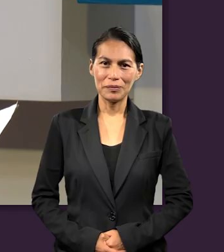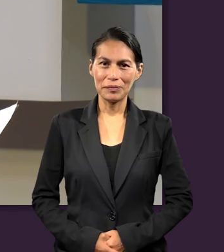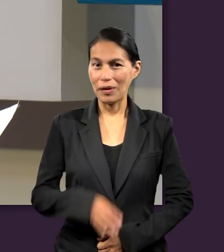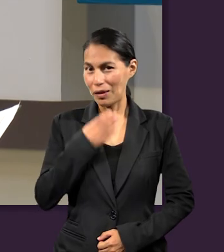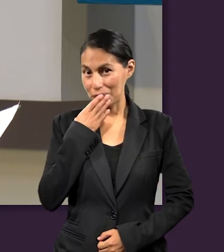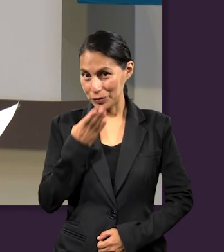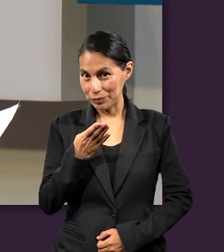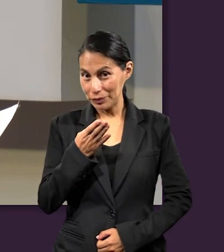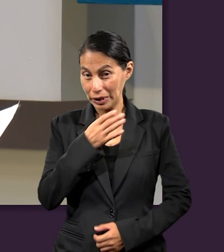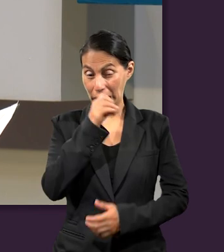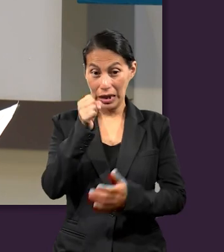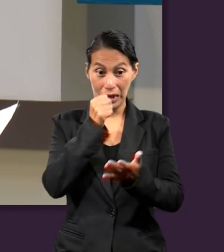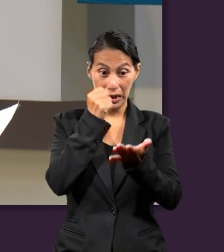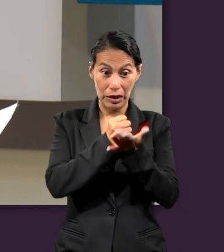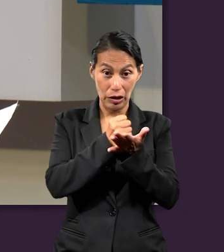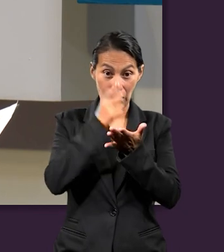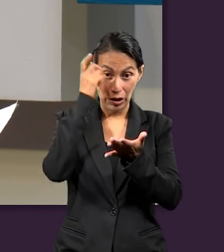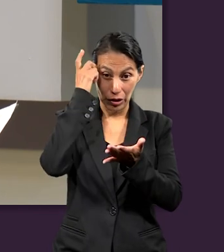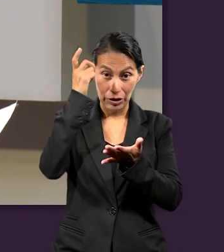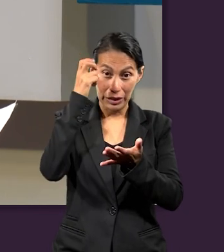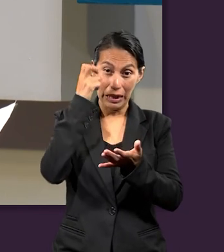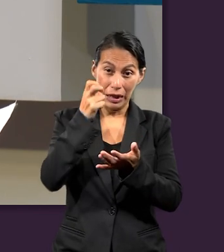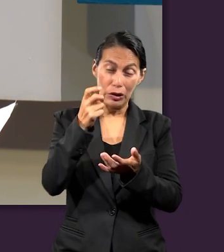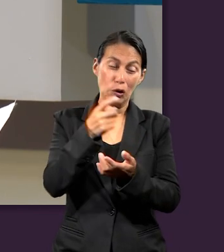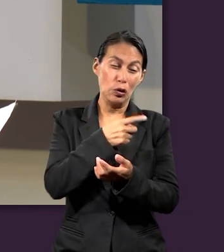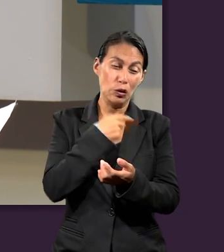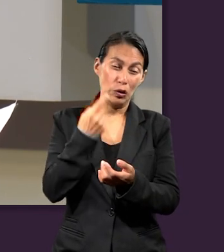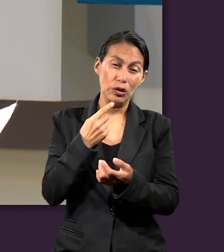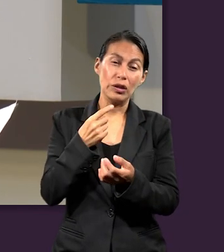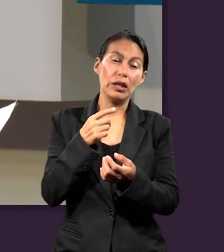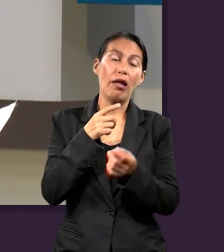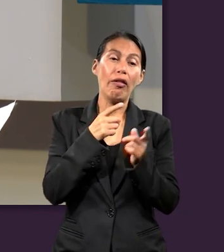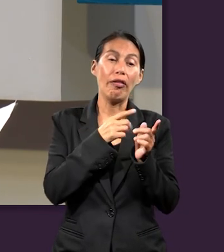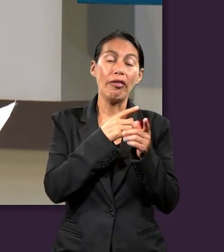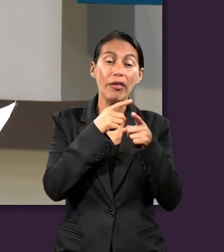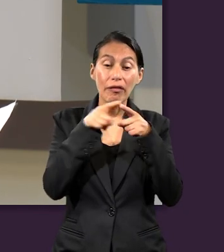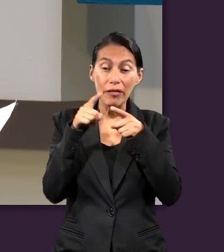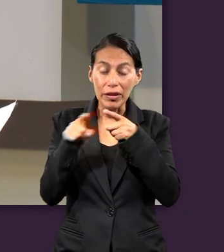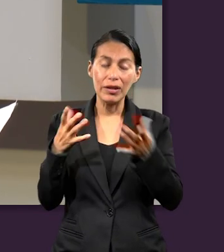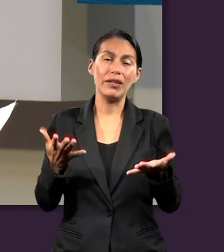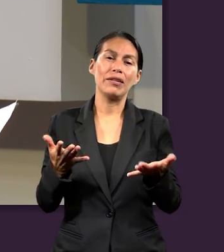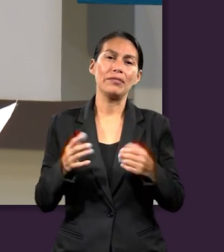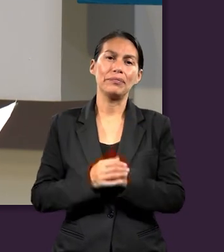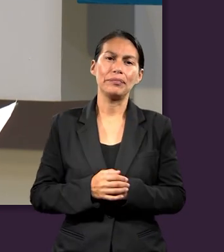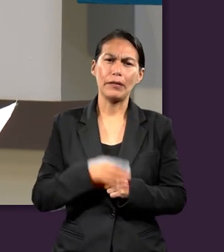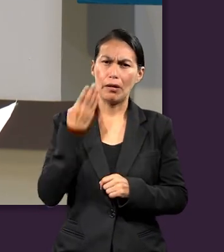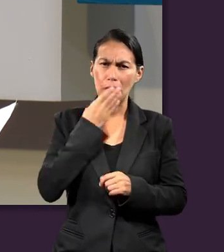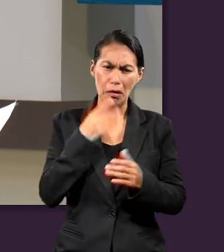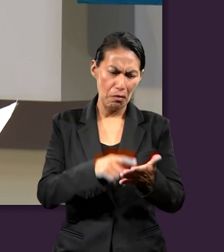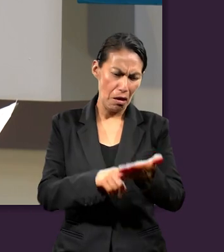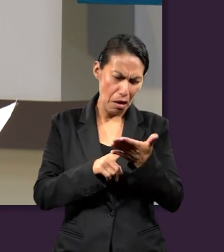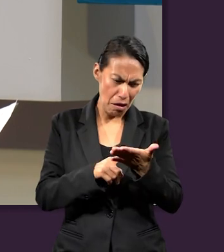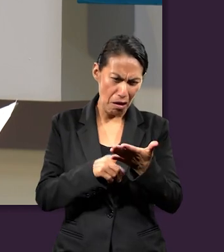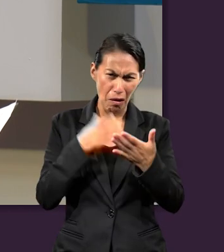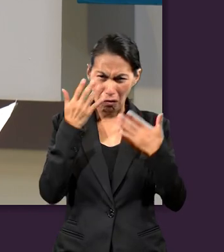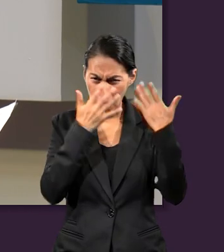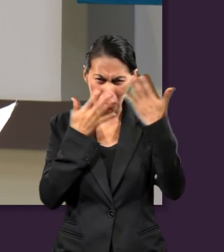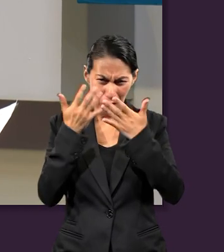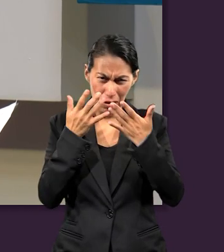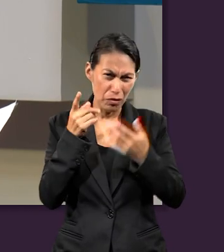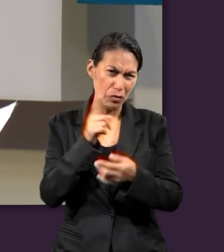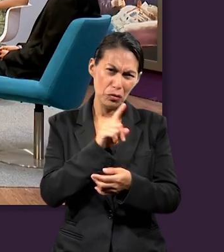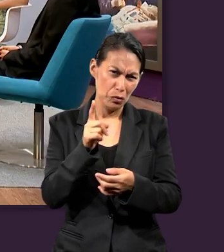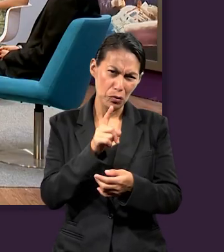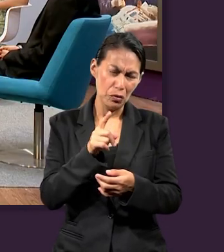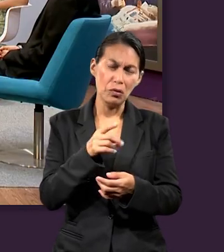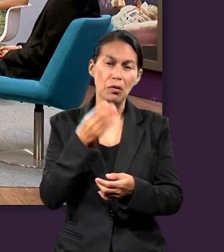Muy bien pues el sello de Dios es lo que debería distinguirnos en la Biblia no hay mucha vuelta no hay para